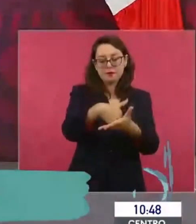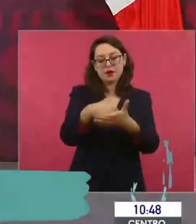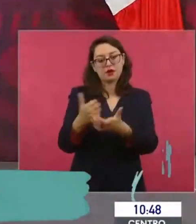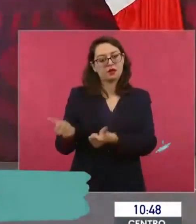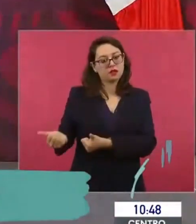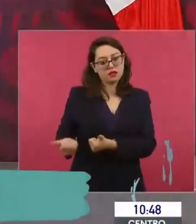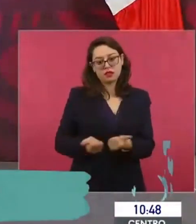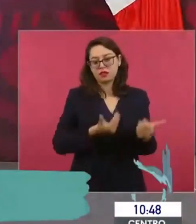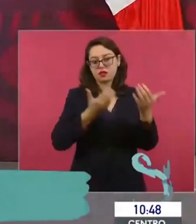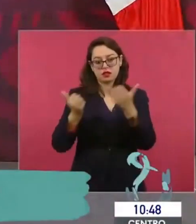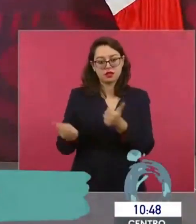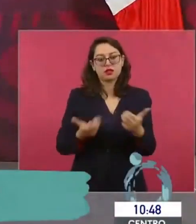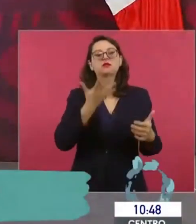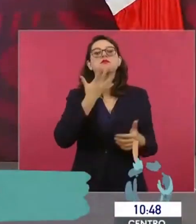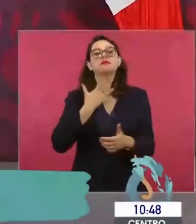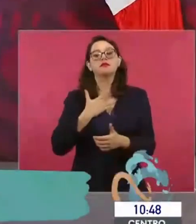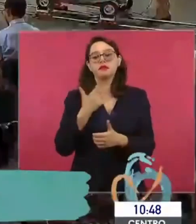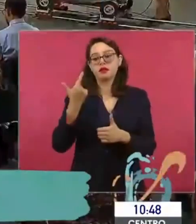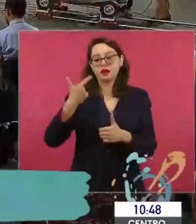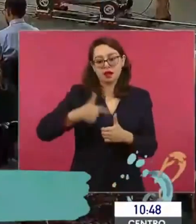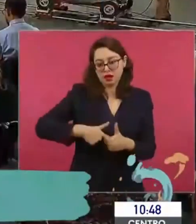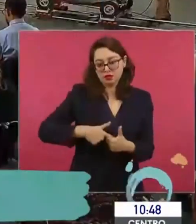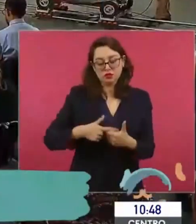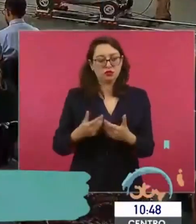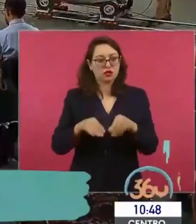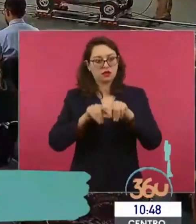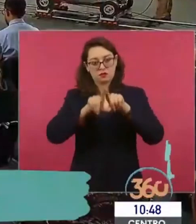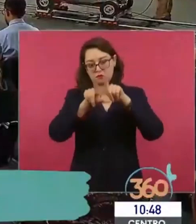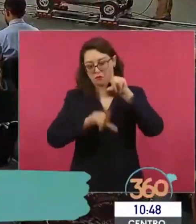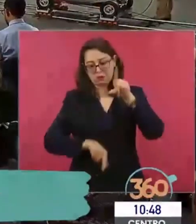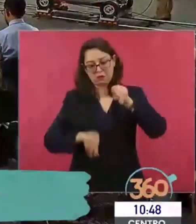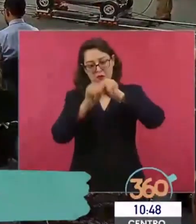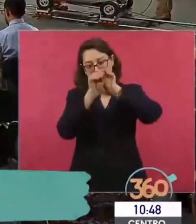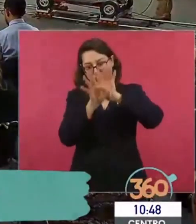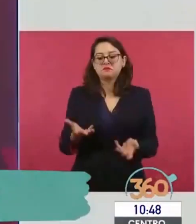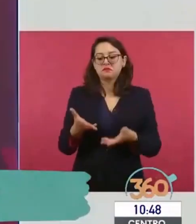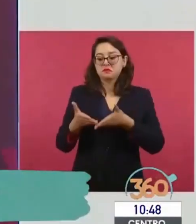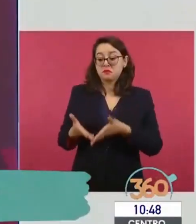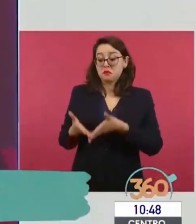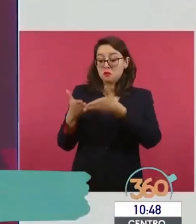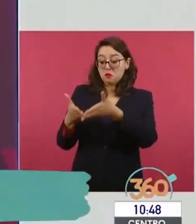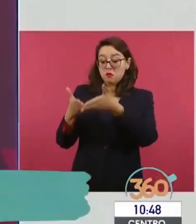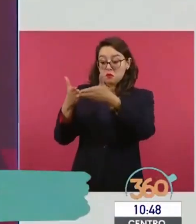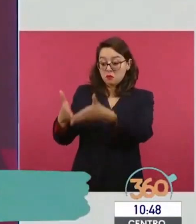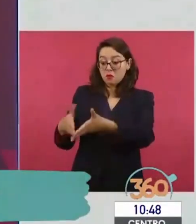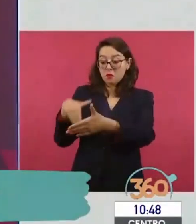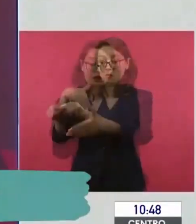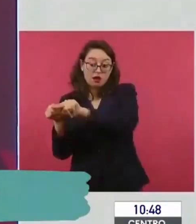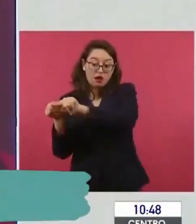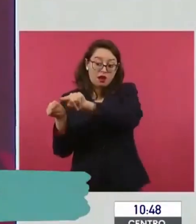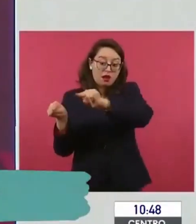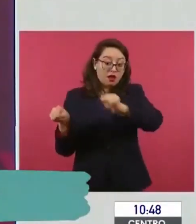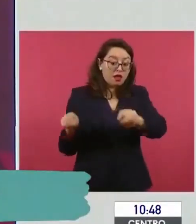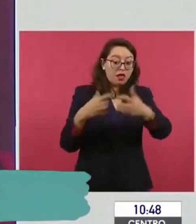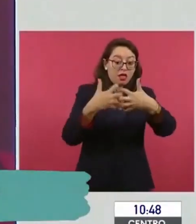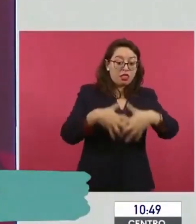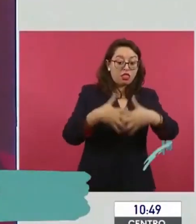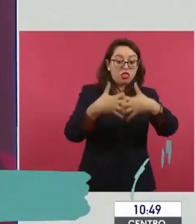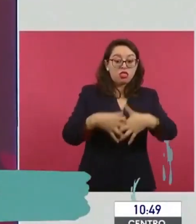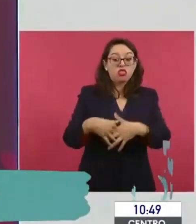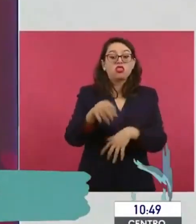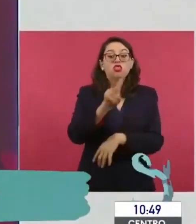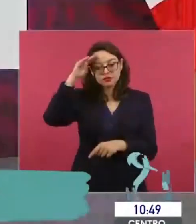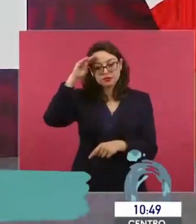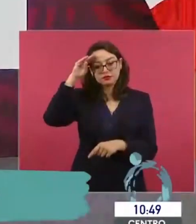sacar el combustible por por mar quedó ubicada de manera